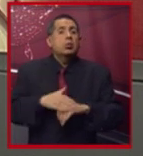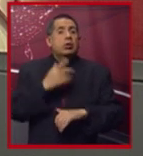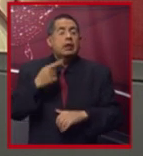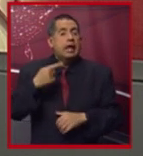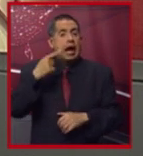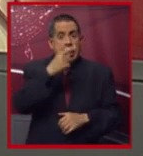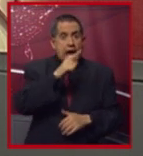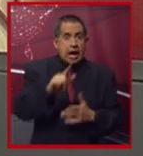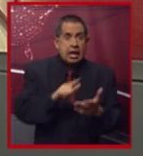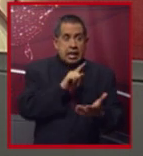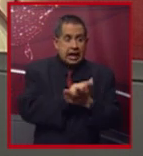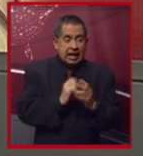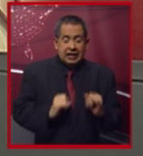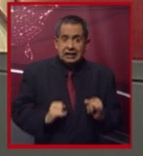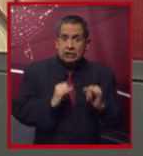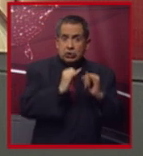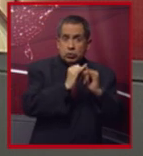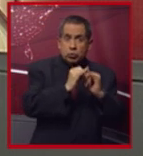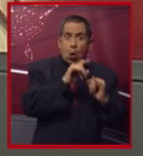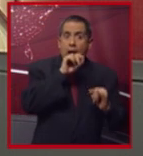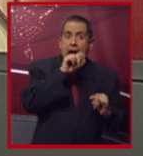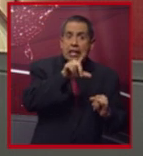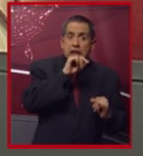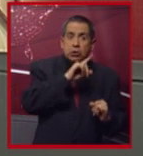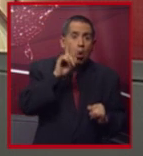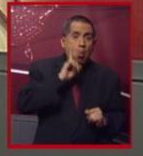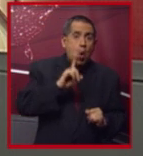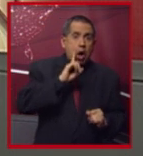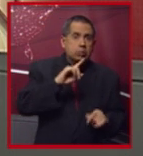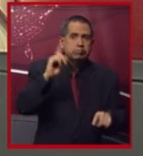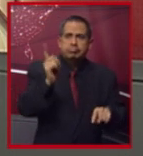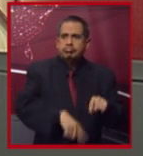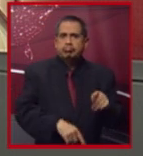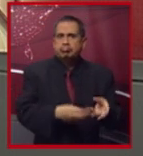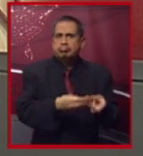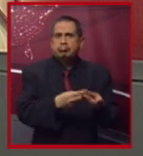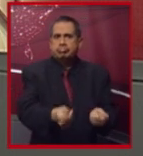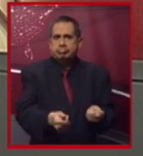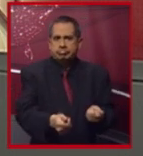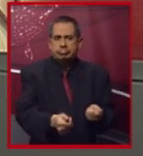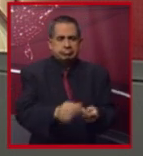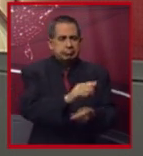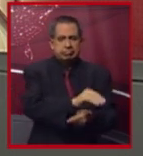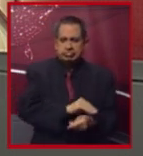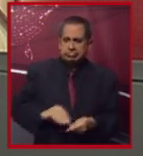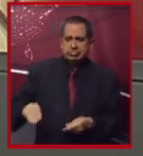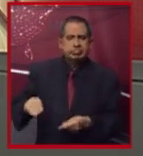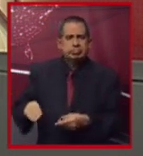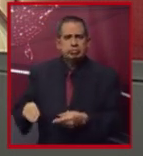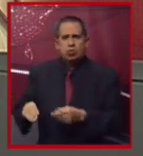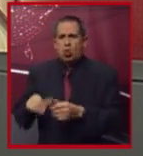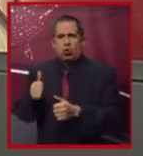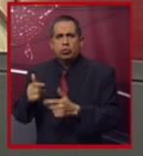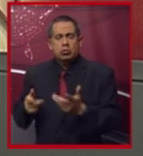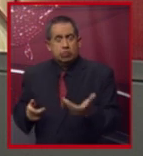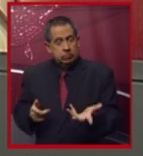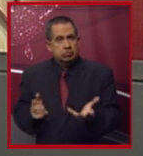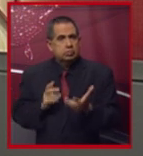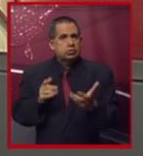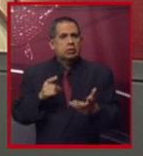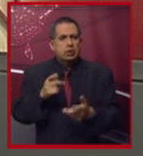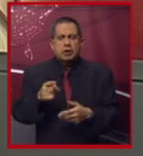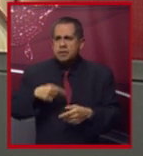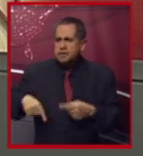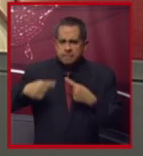y se abrogó así la ley del Instituto Jalisciense de las Mujeres, lo que ha ocasionado que desaparezca este instituto. El acuerdo